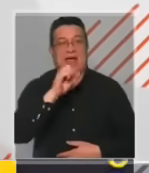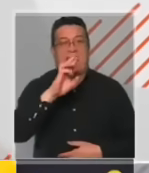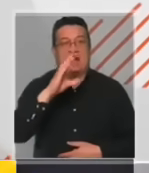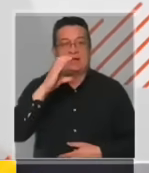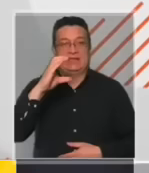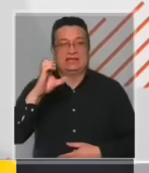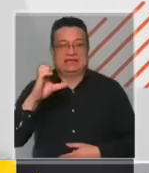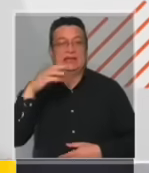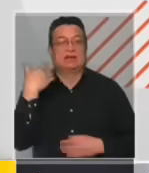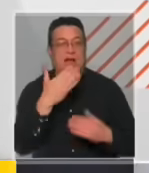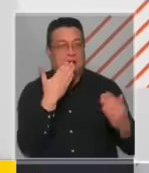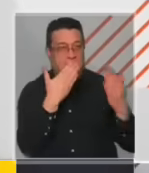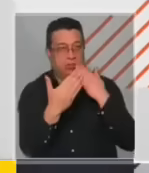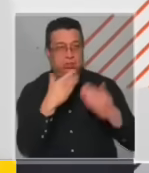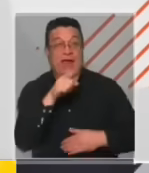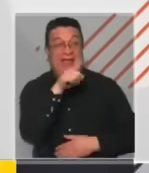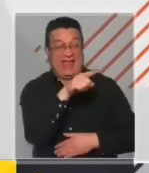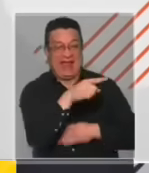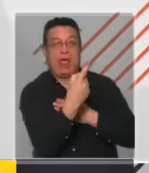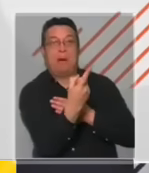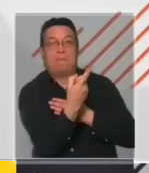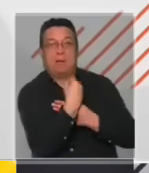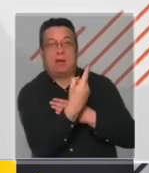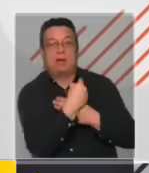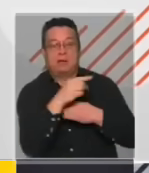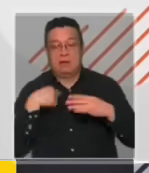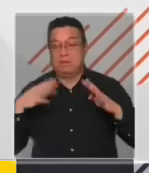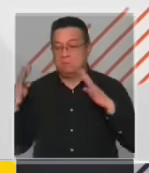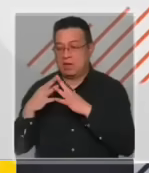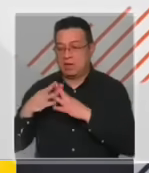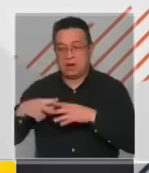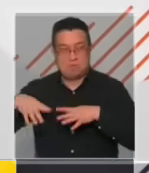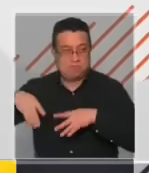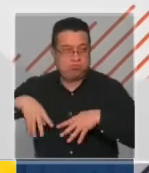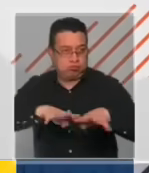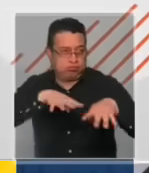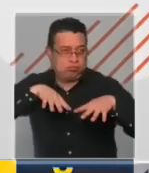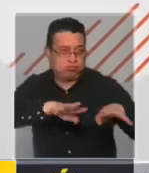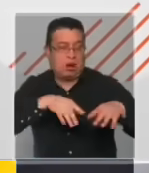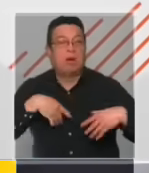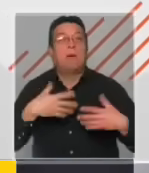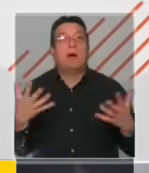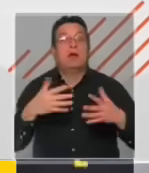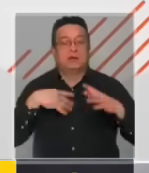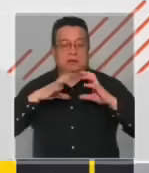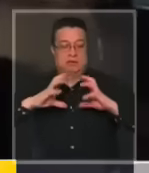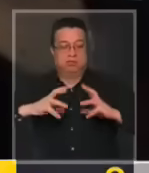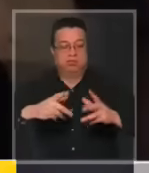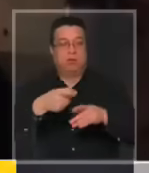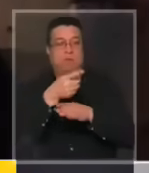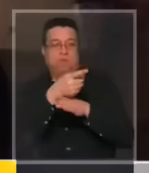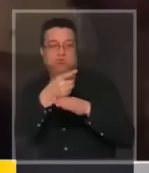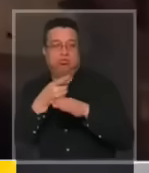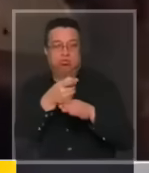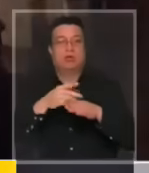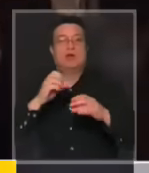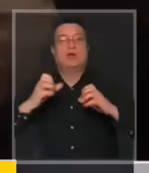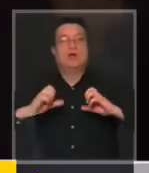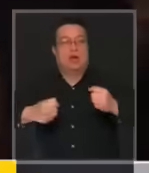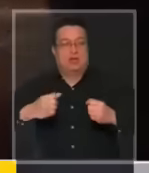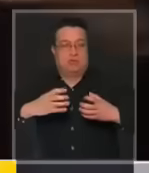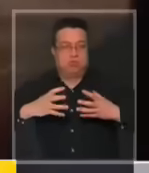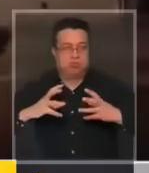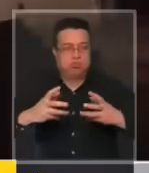que él estaría instruyendo a sacar la tropa militar y también así las tanquetas y los carros blindados. Ha señalado que se